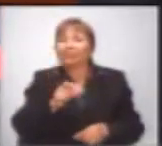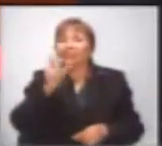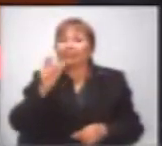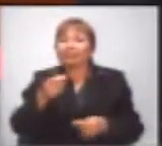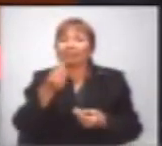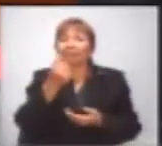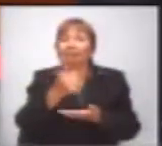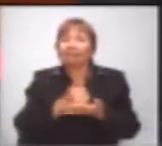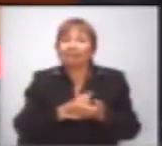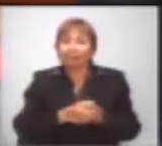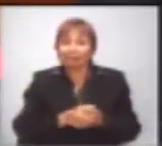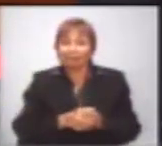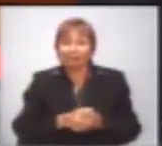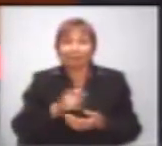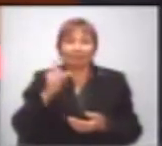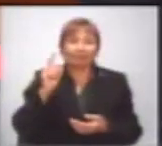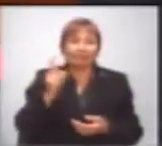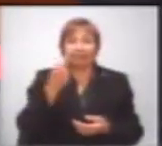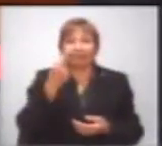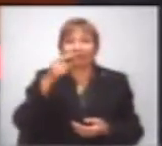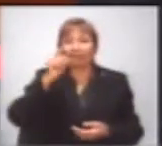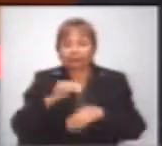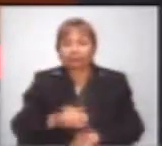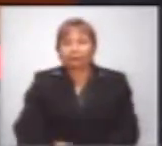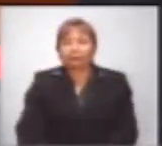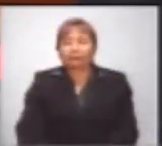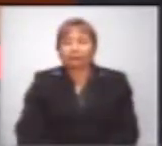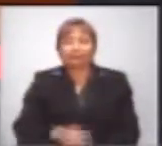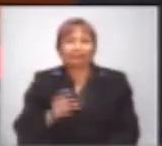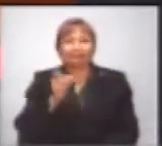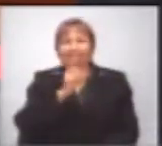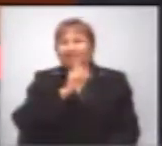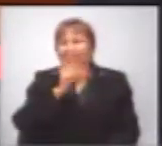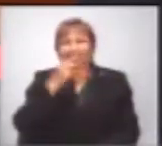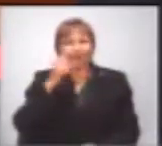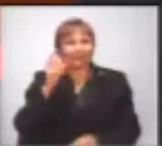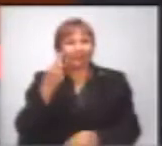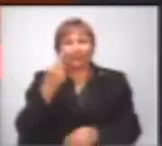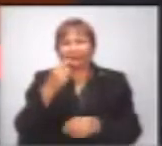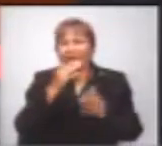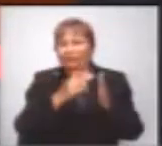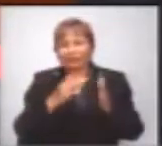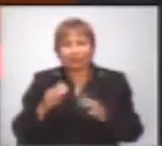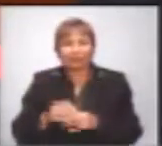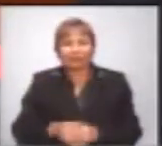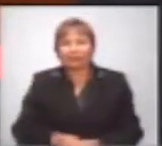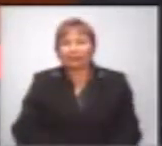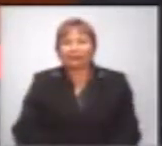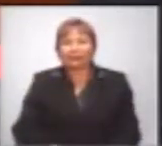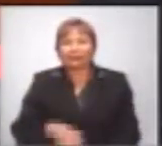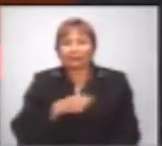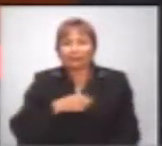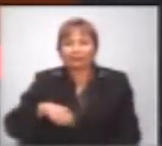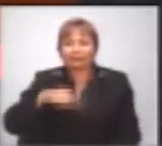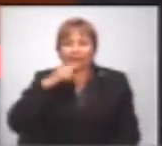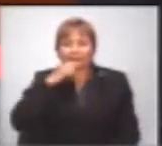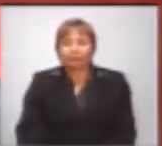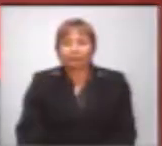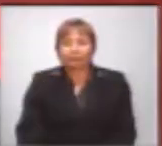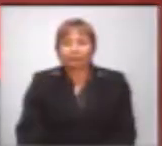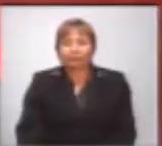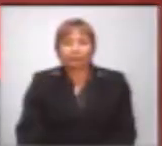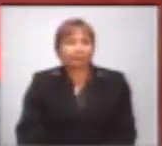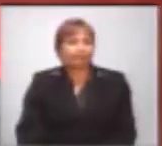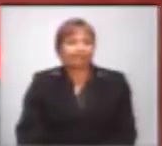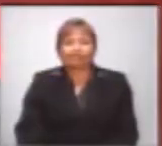ahorrar para solventar sus primeras necesidades, no es ningún privilegio, señora presidenta, para los ciudadanos.